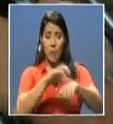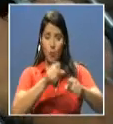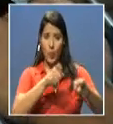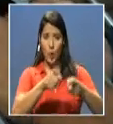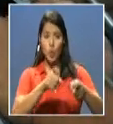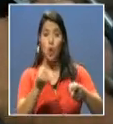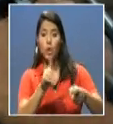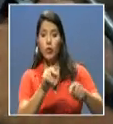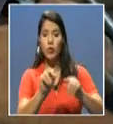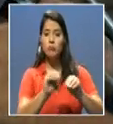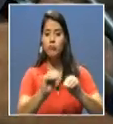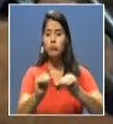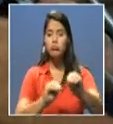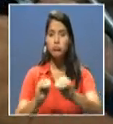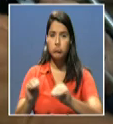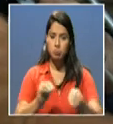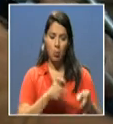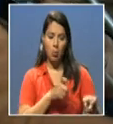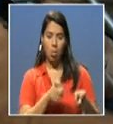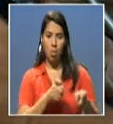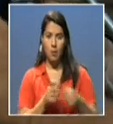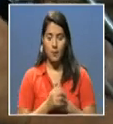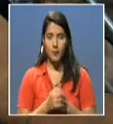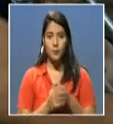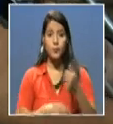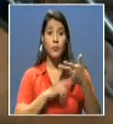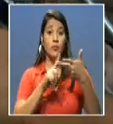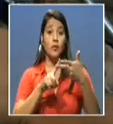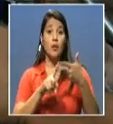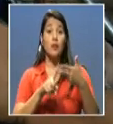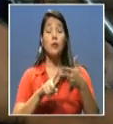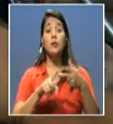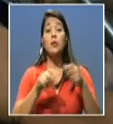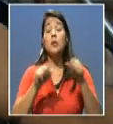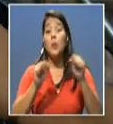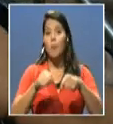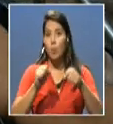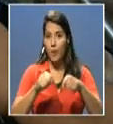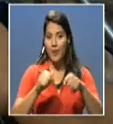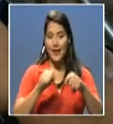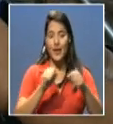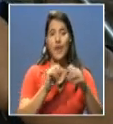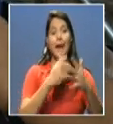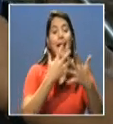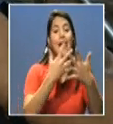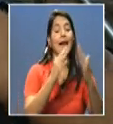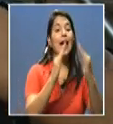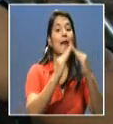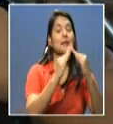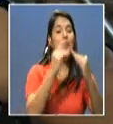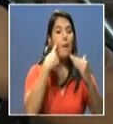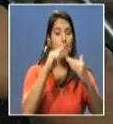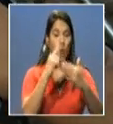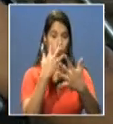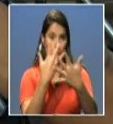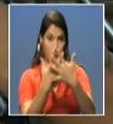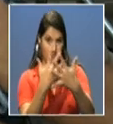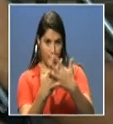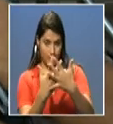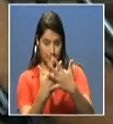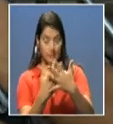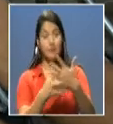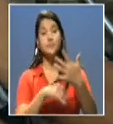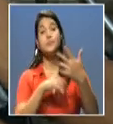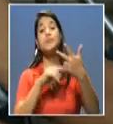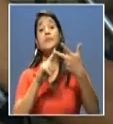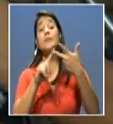sustitutivamente un arresto domiciliario con monitoreo electrónico y además